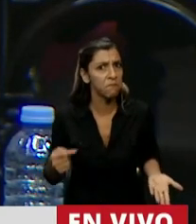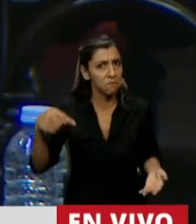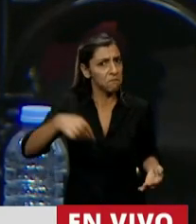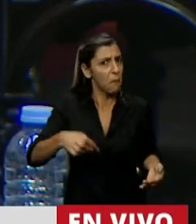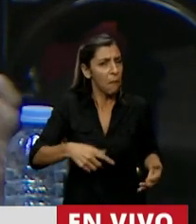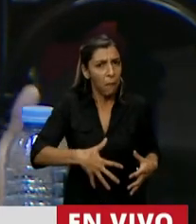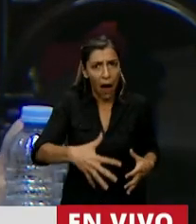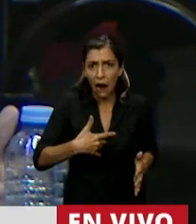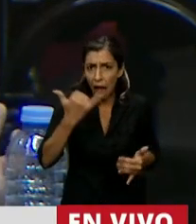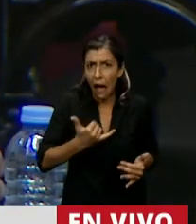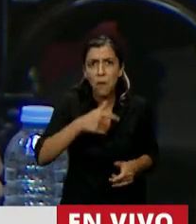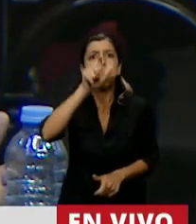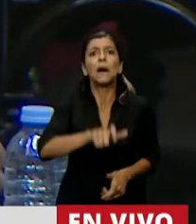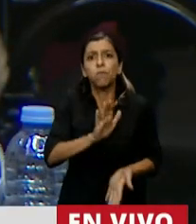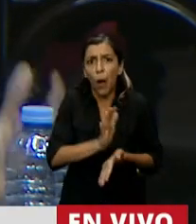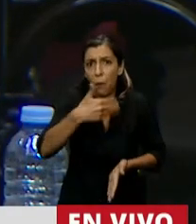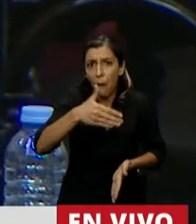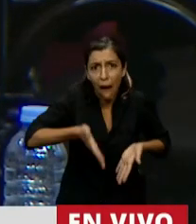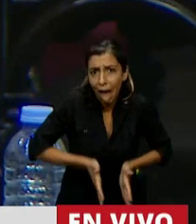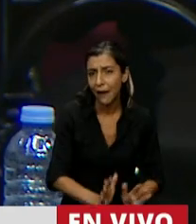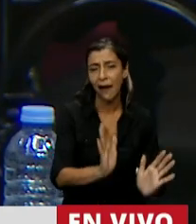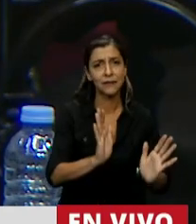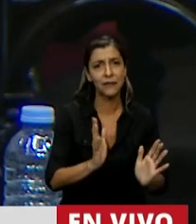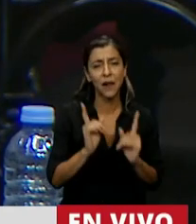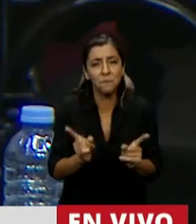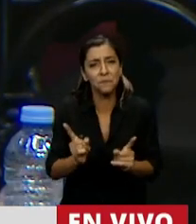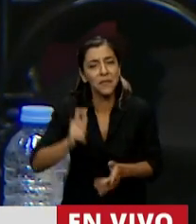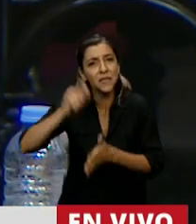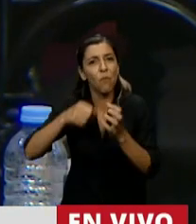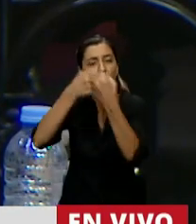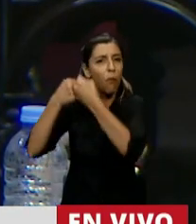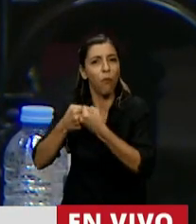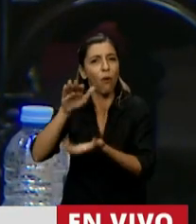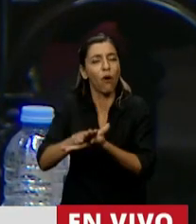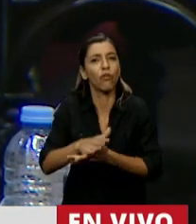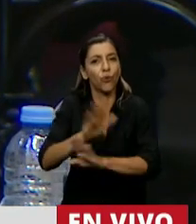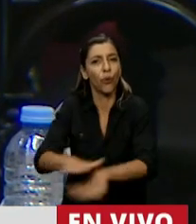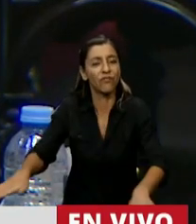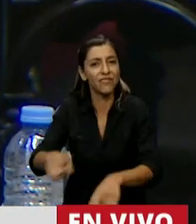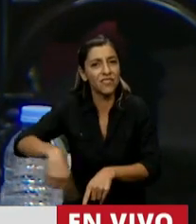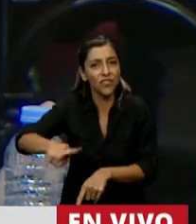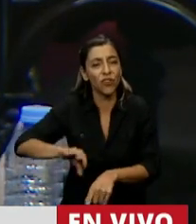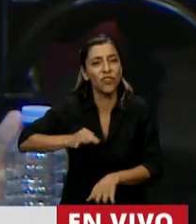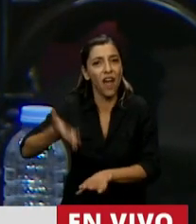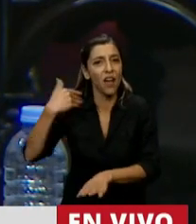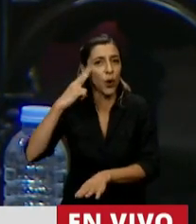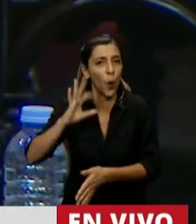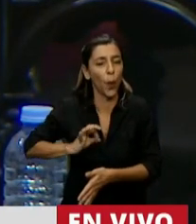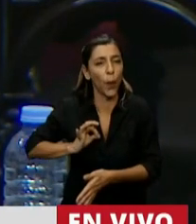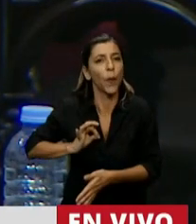la convención de los derechos del niño también del año 90 que establece claramente los derechos que